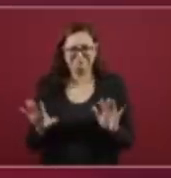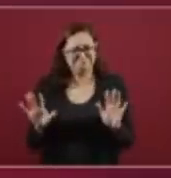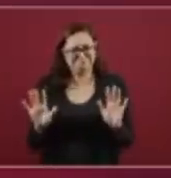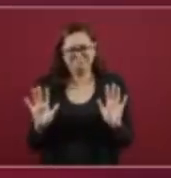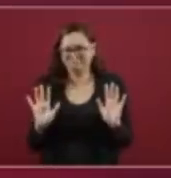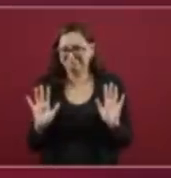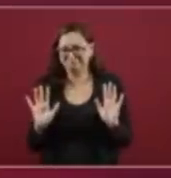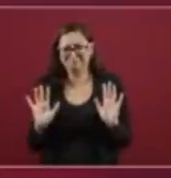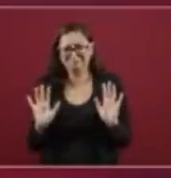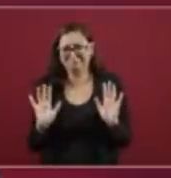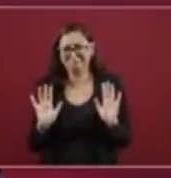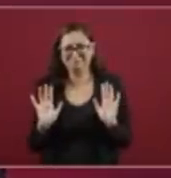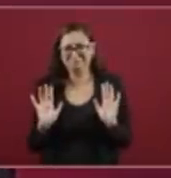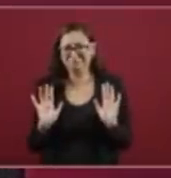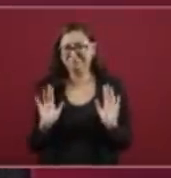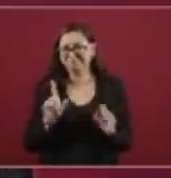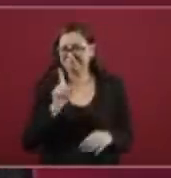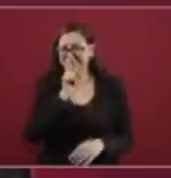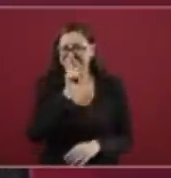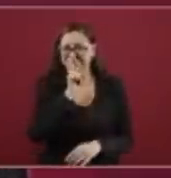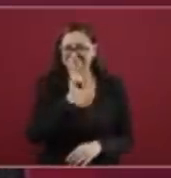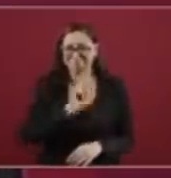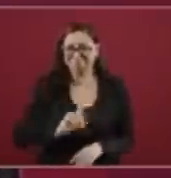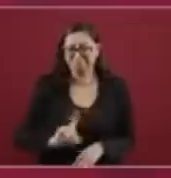es cierto,